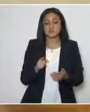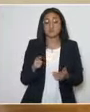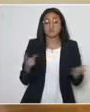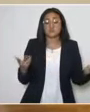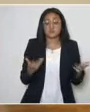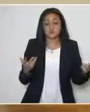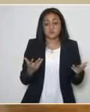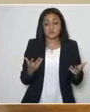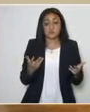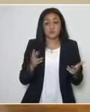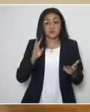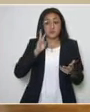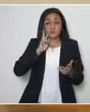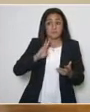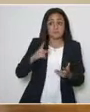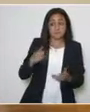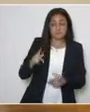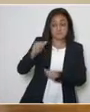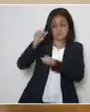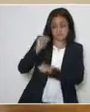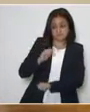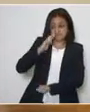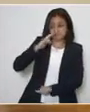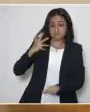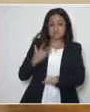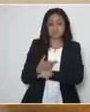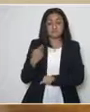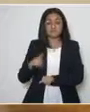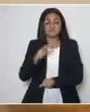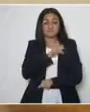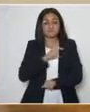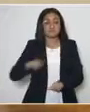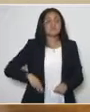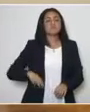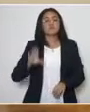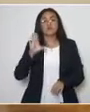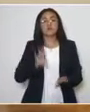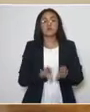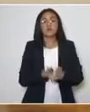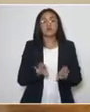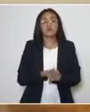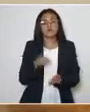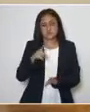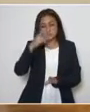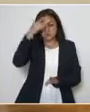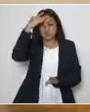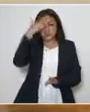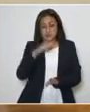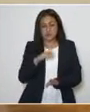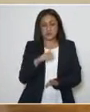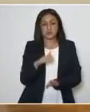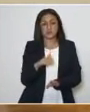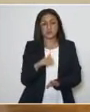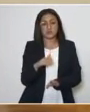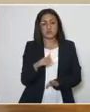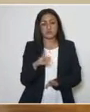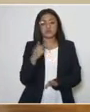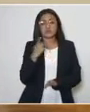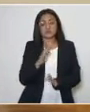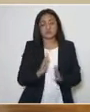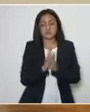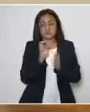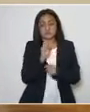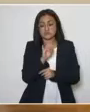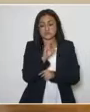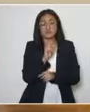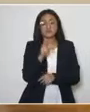hicieron ver a la autoridad del ayuntamiento como si tuviera conocimiento y participación